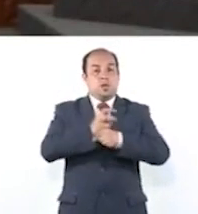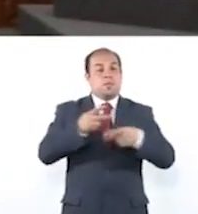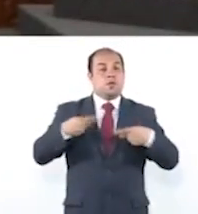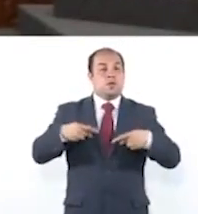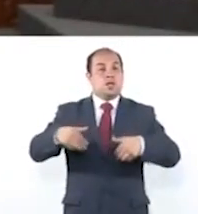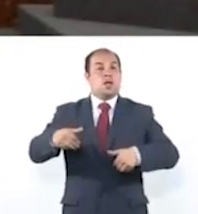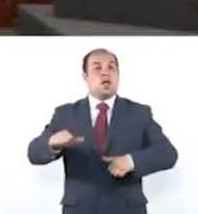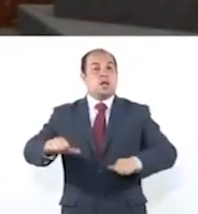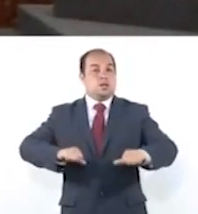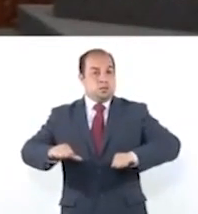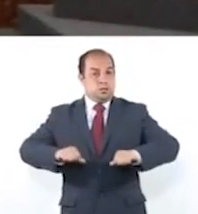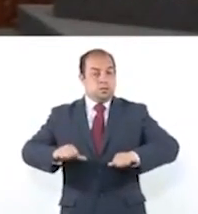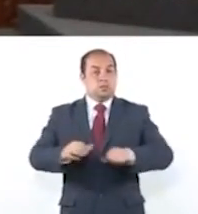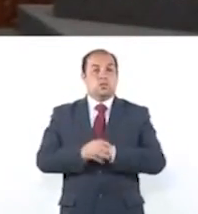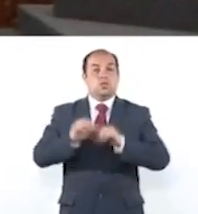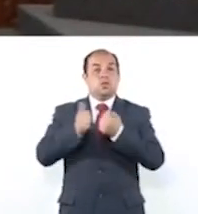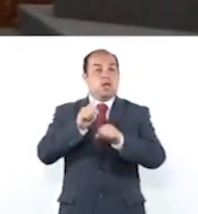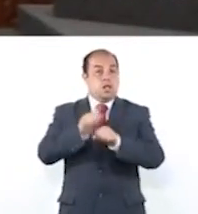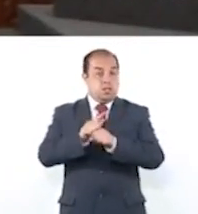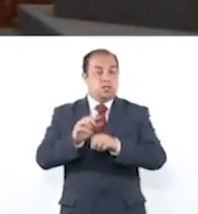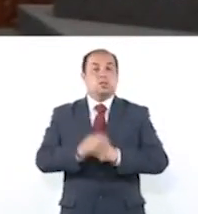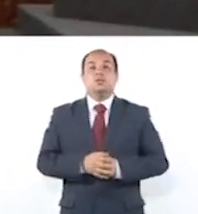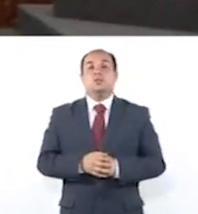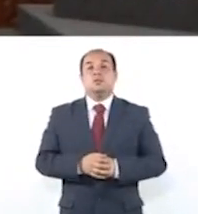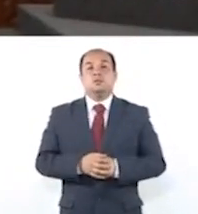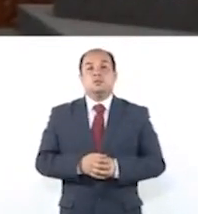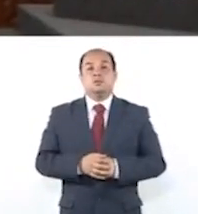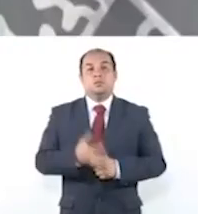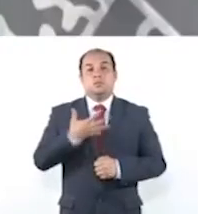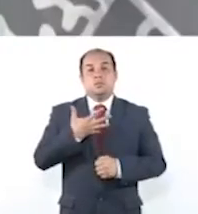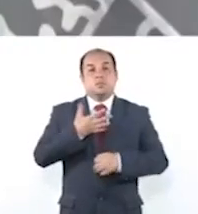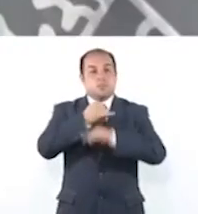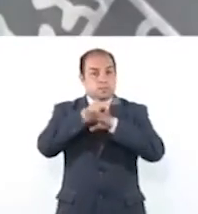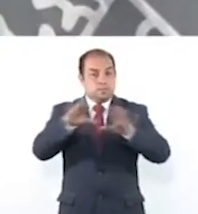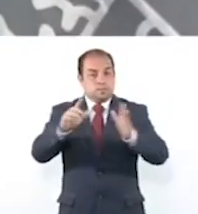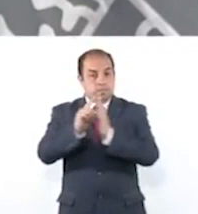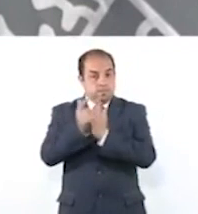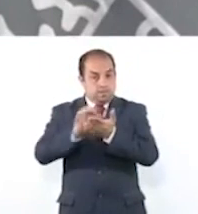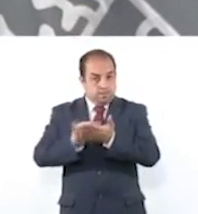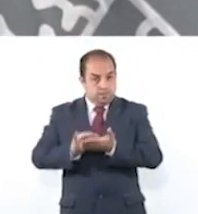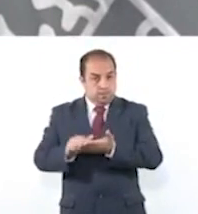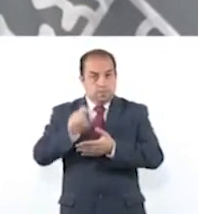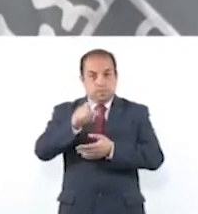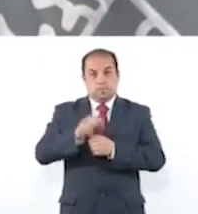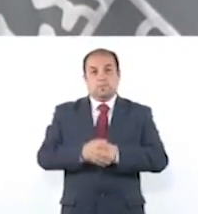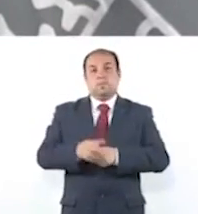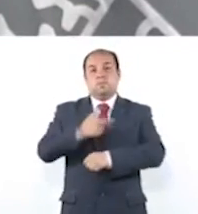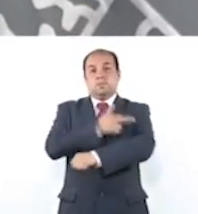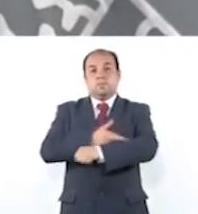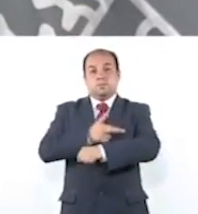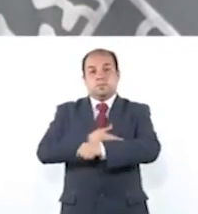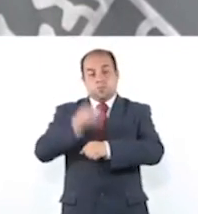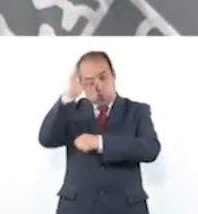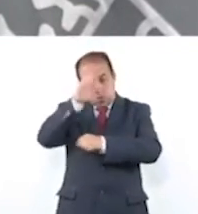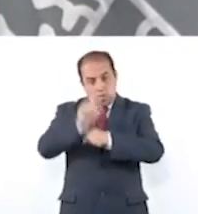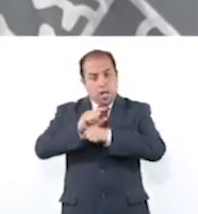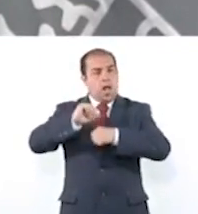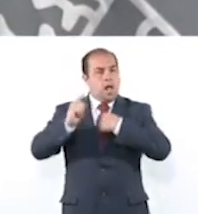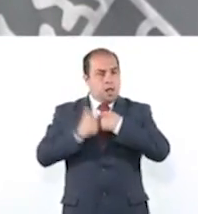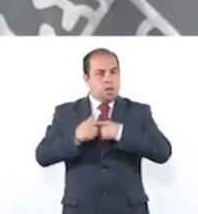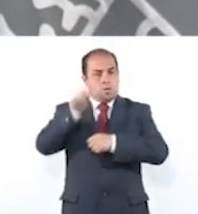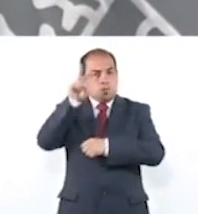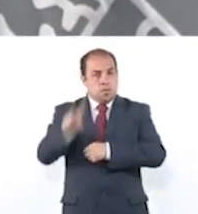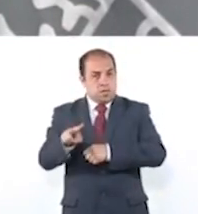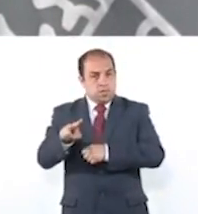convocaremos a los activistas sociales que han hecho de la promoción de la lectura y la gestión cultural algo ya real, que lo